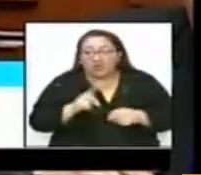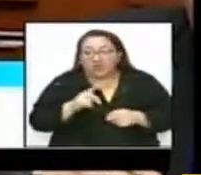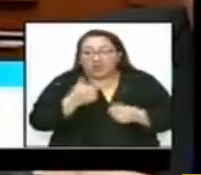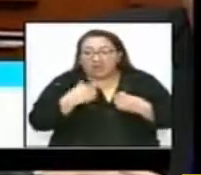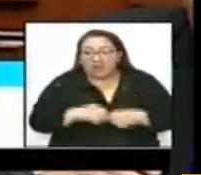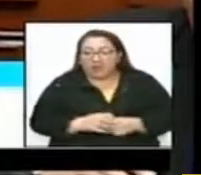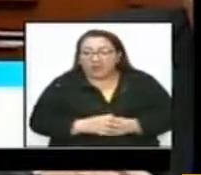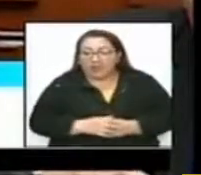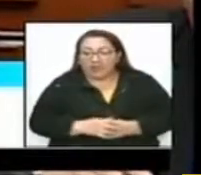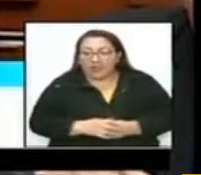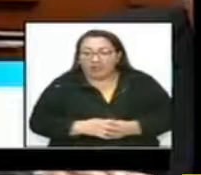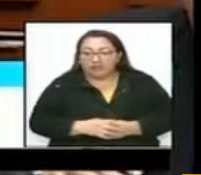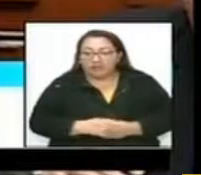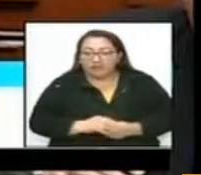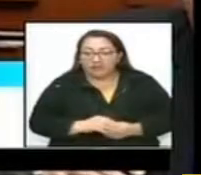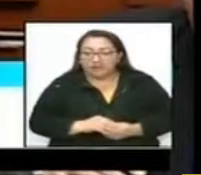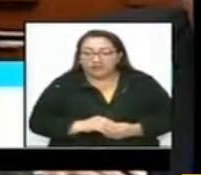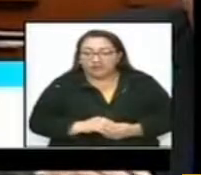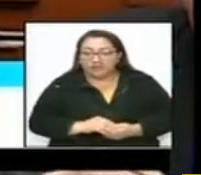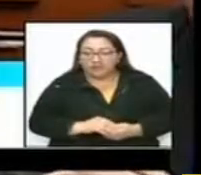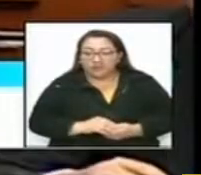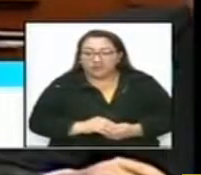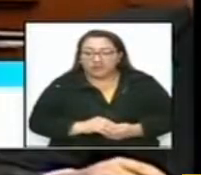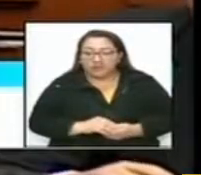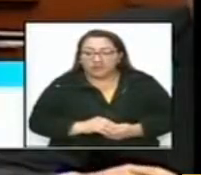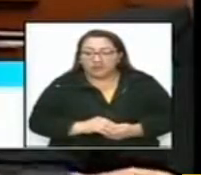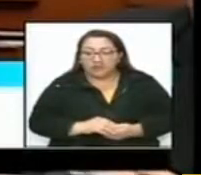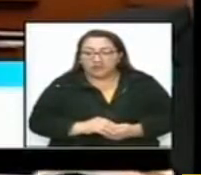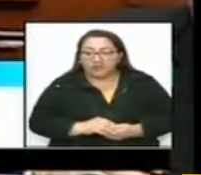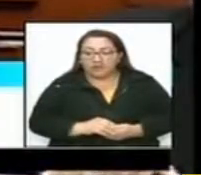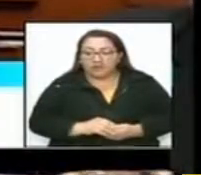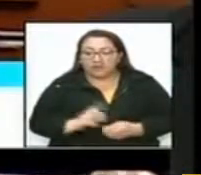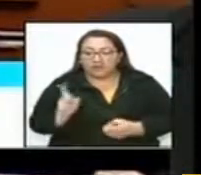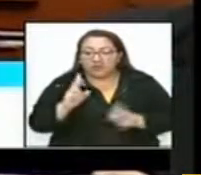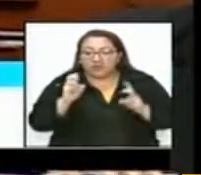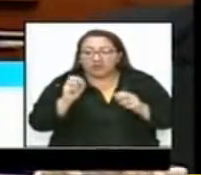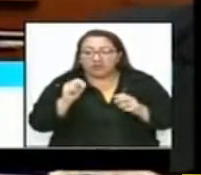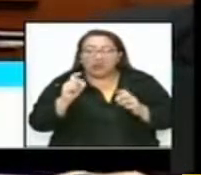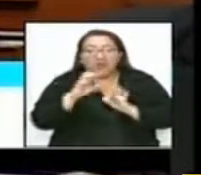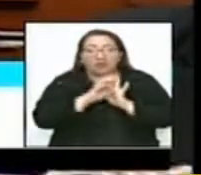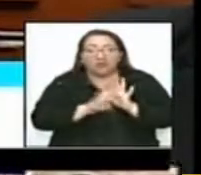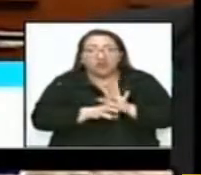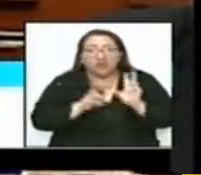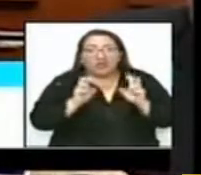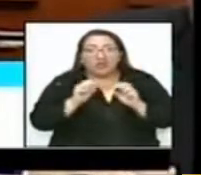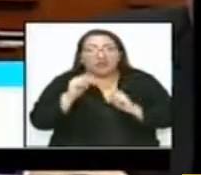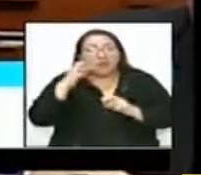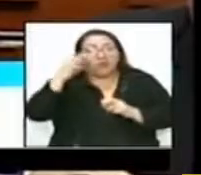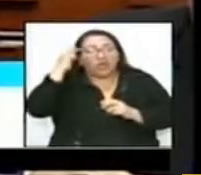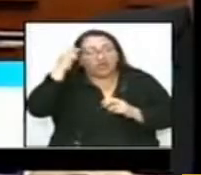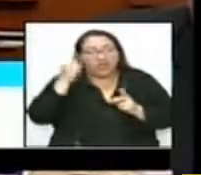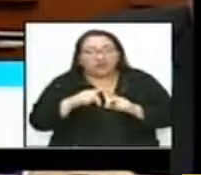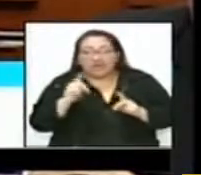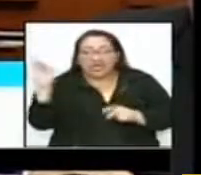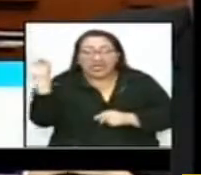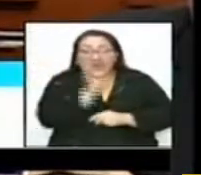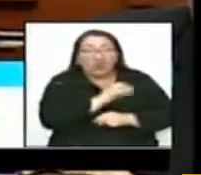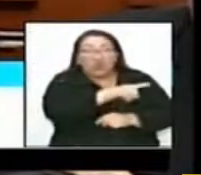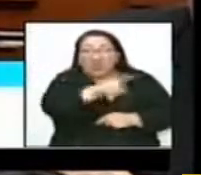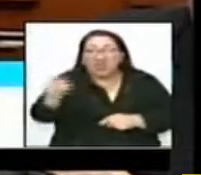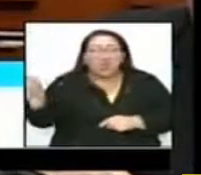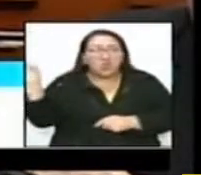pasado la sentencia señala que el ejecutivo puede usar una amplia gama de posibilidades uno de ellos